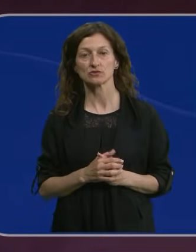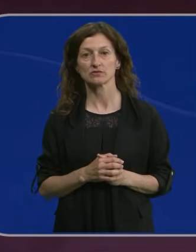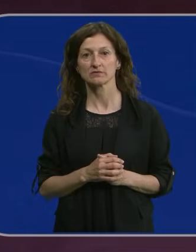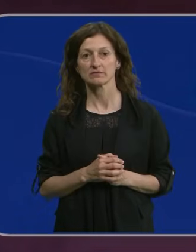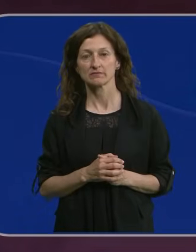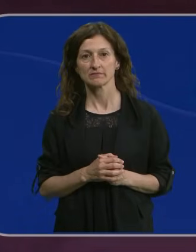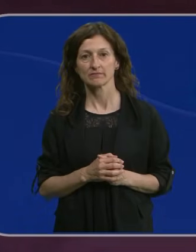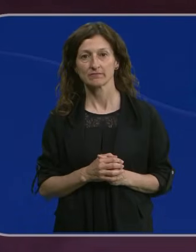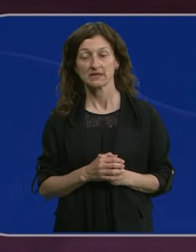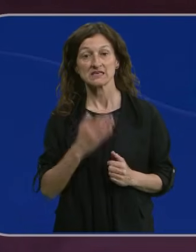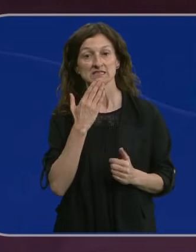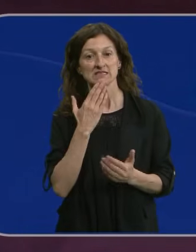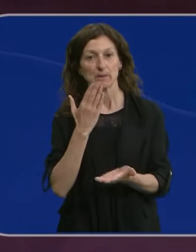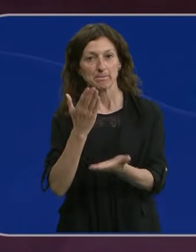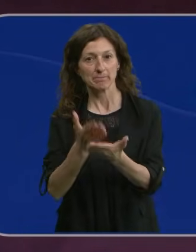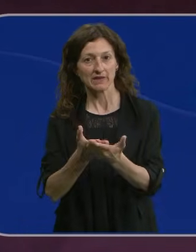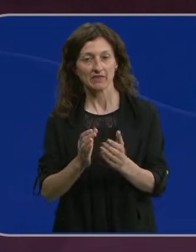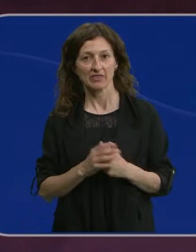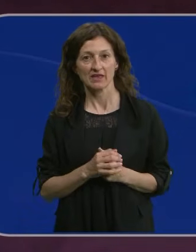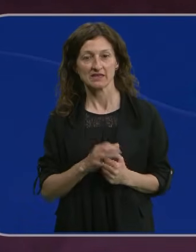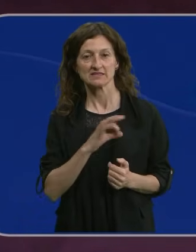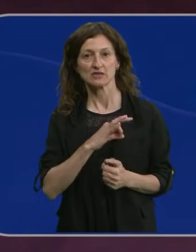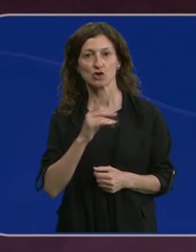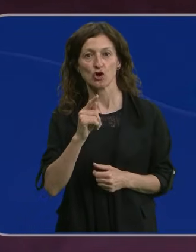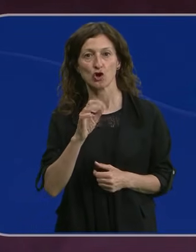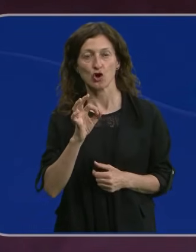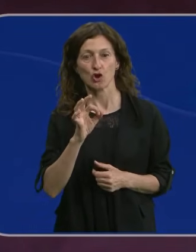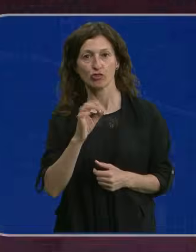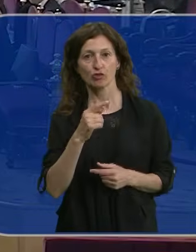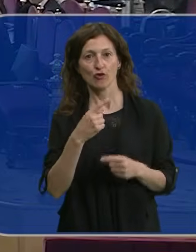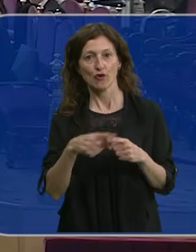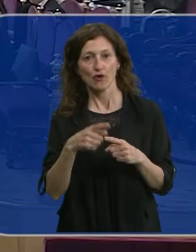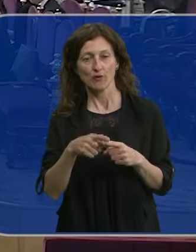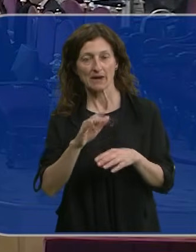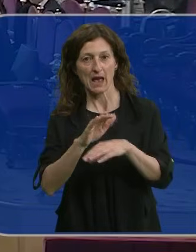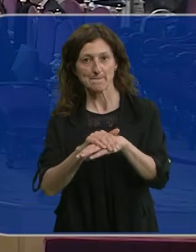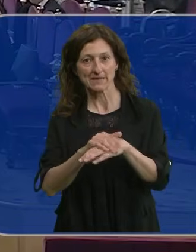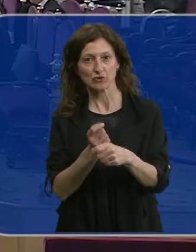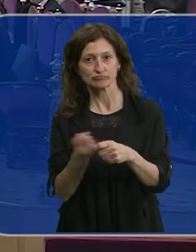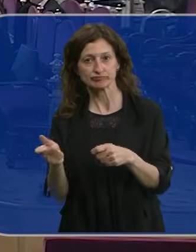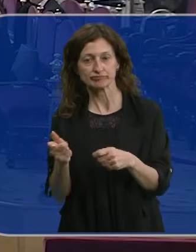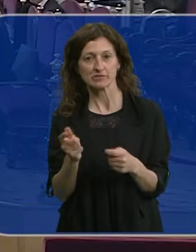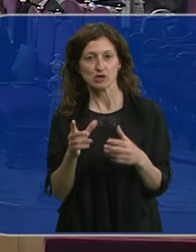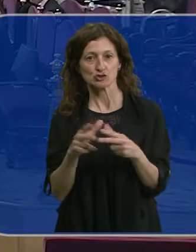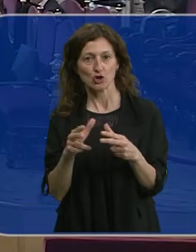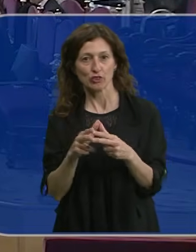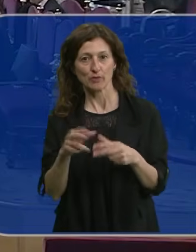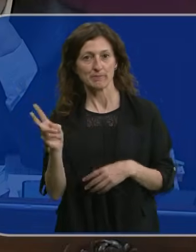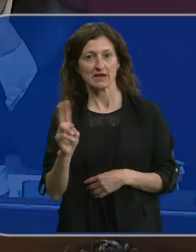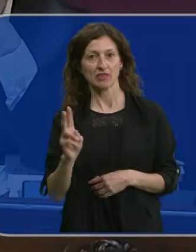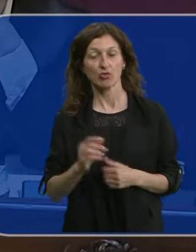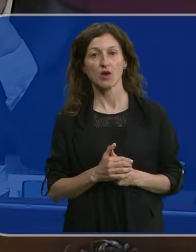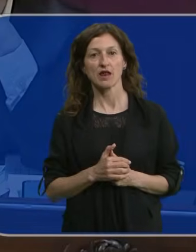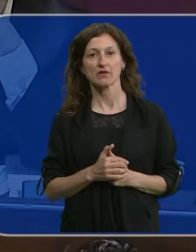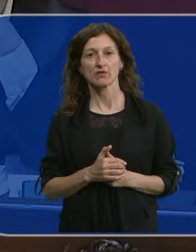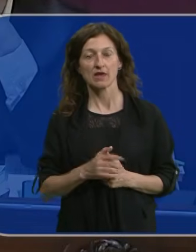Cuando está pidiendo al señor Koldo salvoconductos para sus amigos o socios venezolanos. Esto